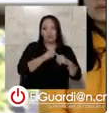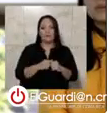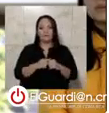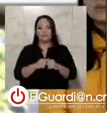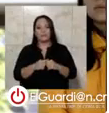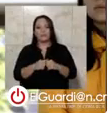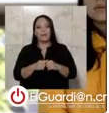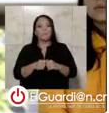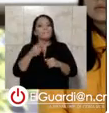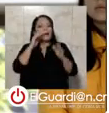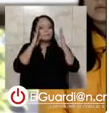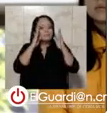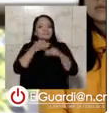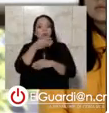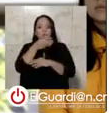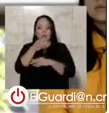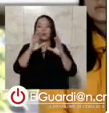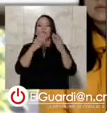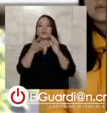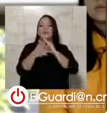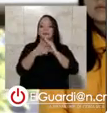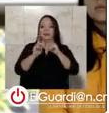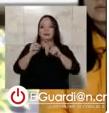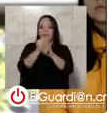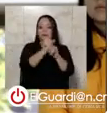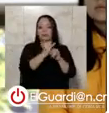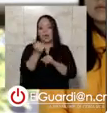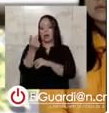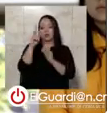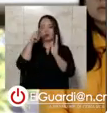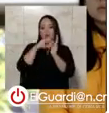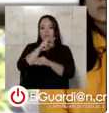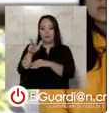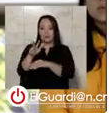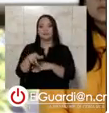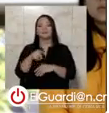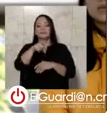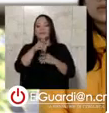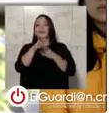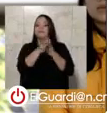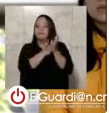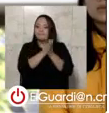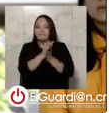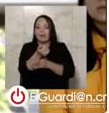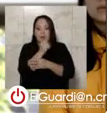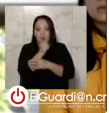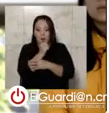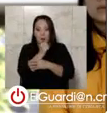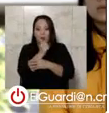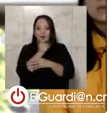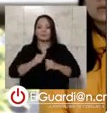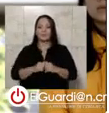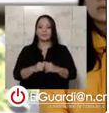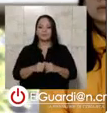la recomendación de la Comisión Técnica Interinstitucional de agosto del 2023 en el sentido de que el aprovechamiento del agua,